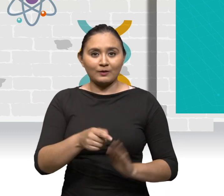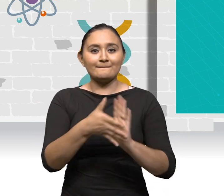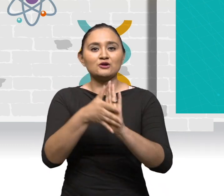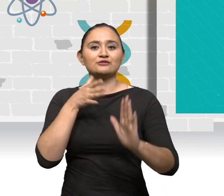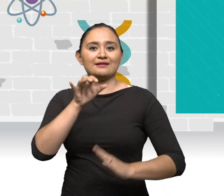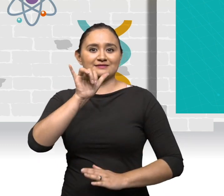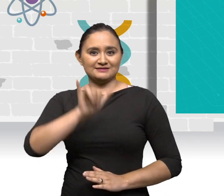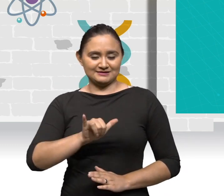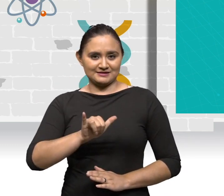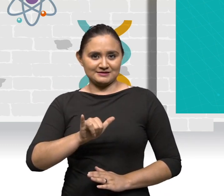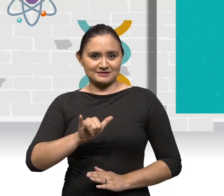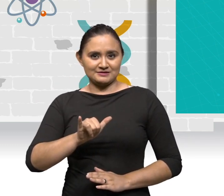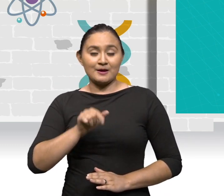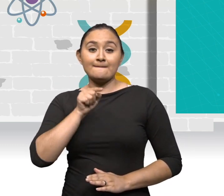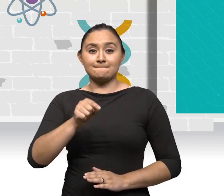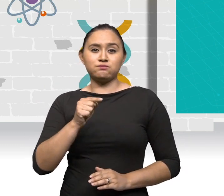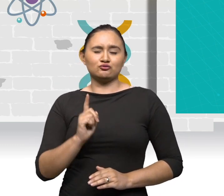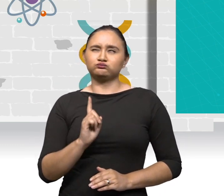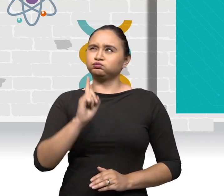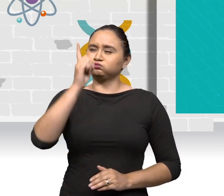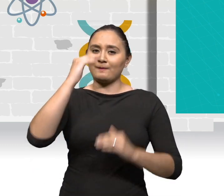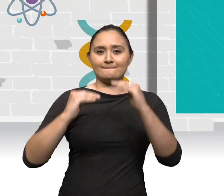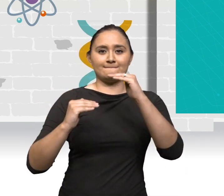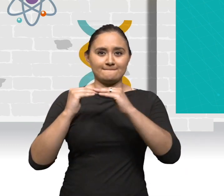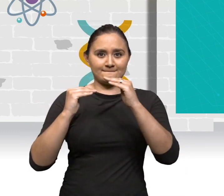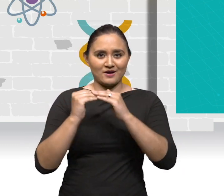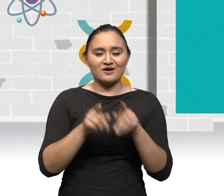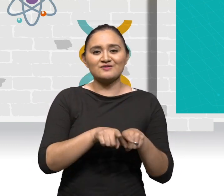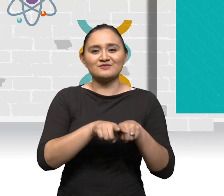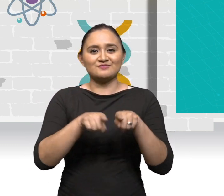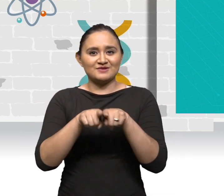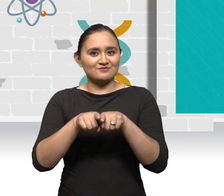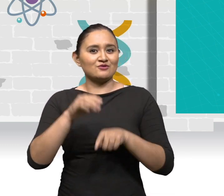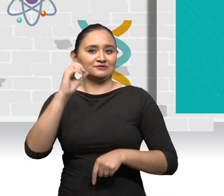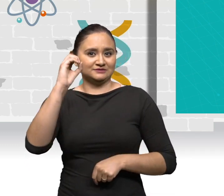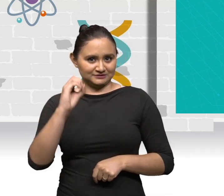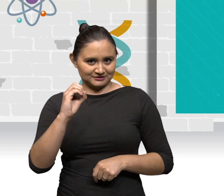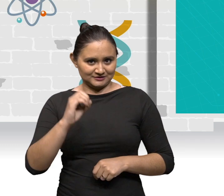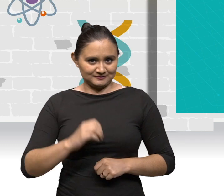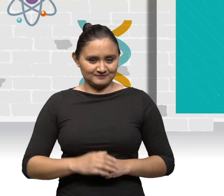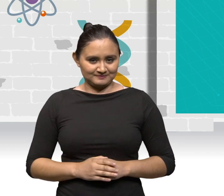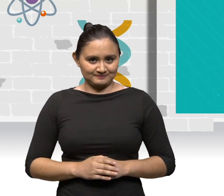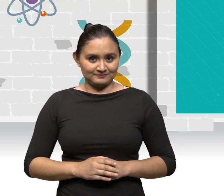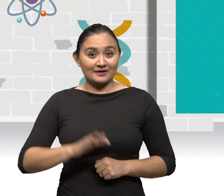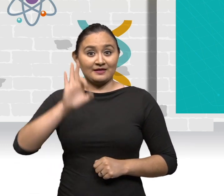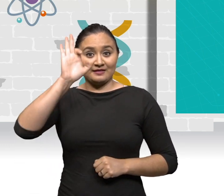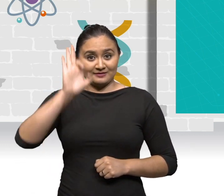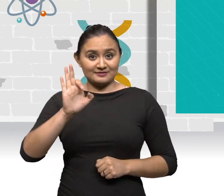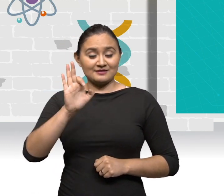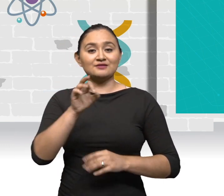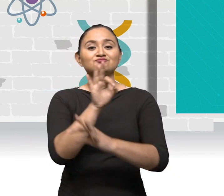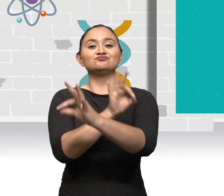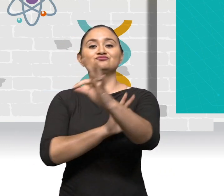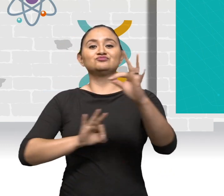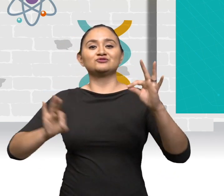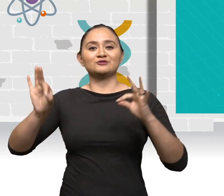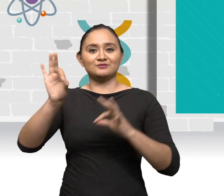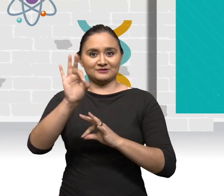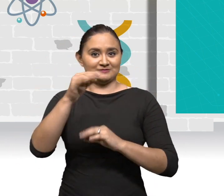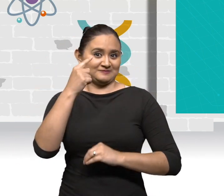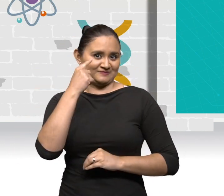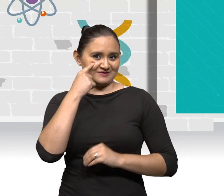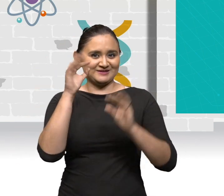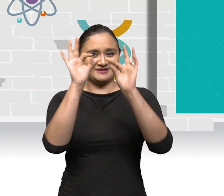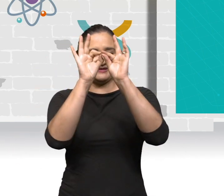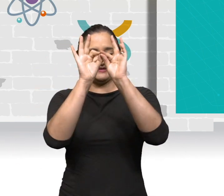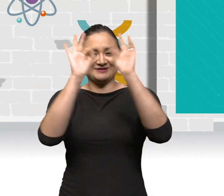en Y en el punto máximo y la igualamos a 0, para de esta manera despejar el valor de Tmax. Ahora reemplazamos